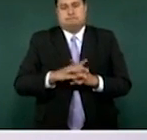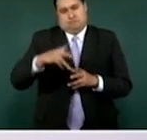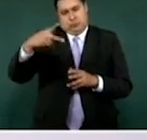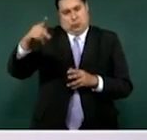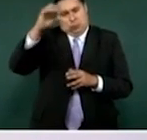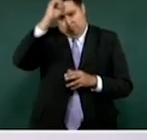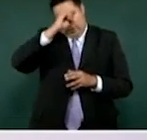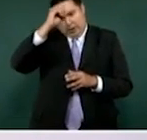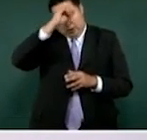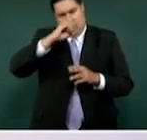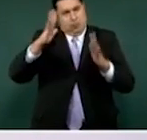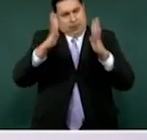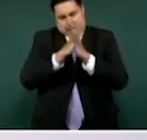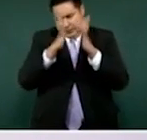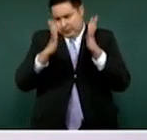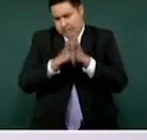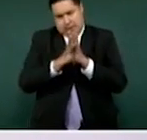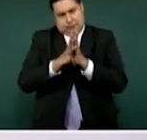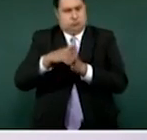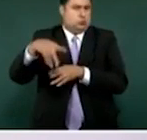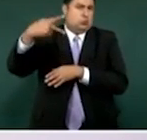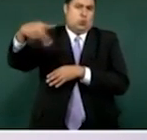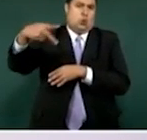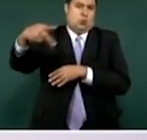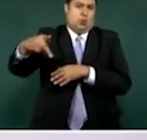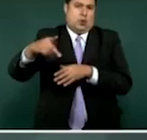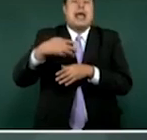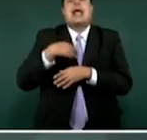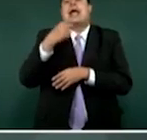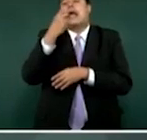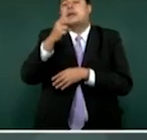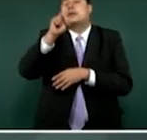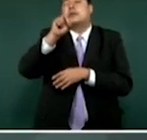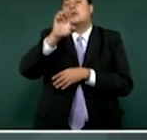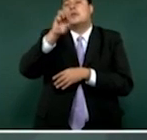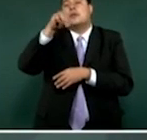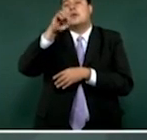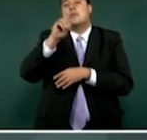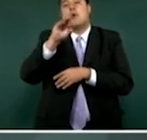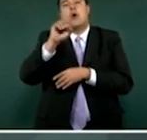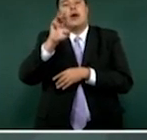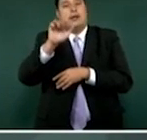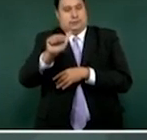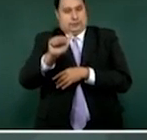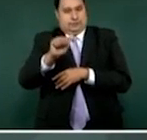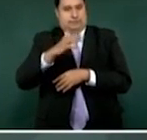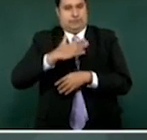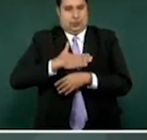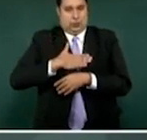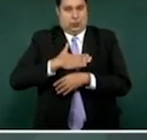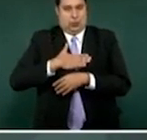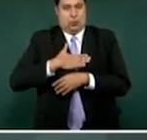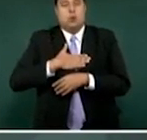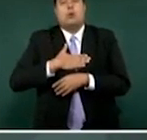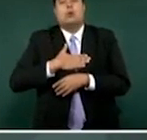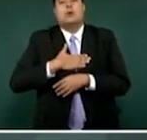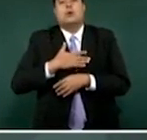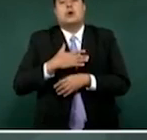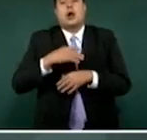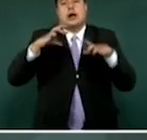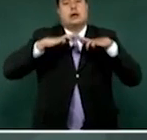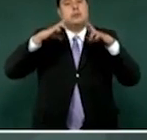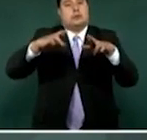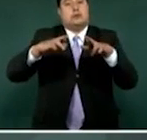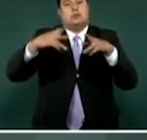opinen, participen, decidan. Esa es la democracia. Yo represento a todos